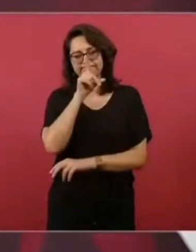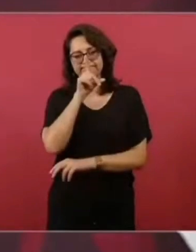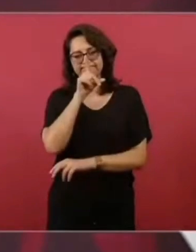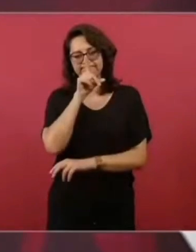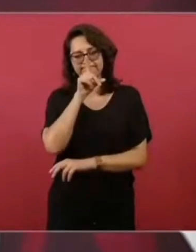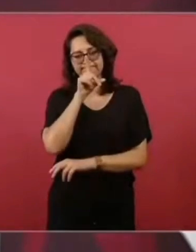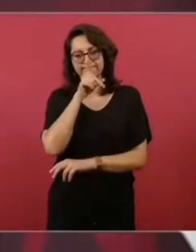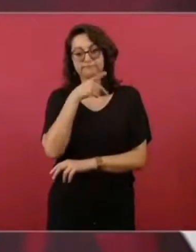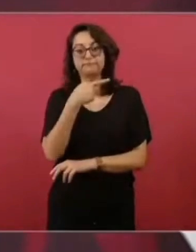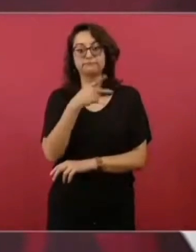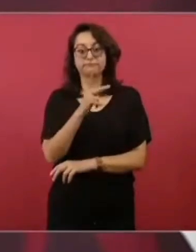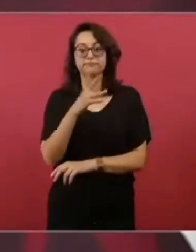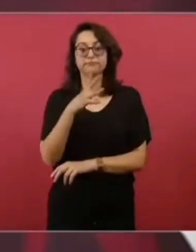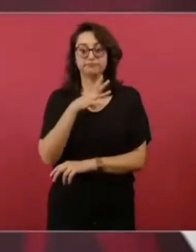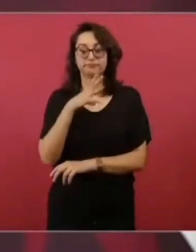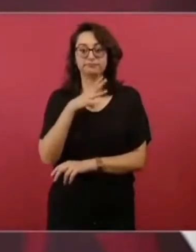hablar de los antecedentes